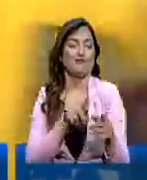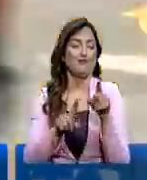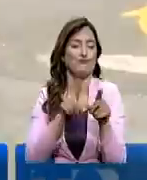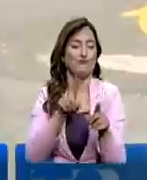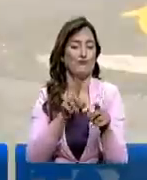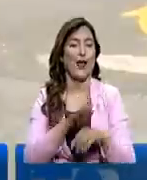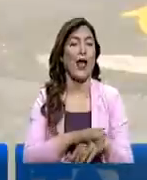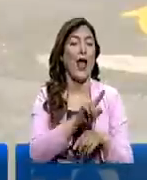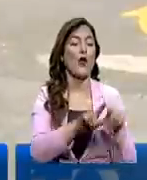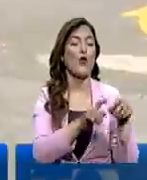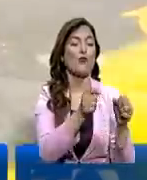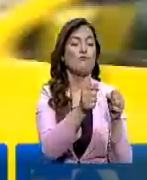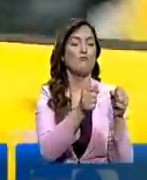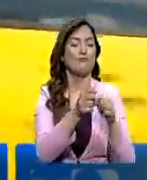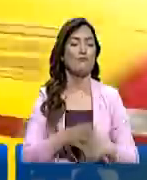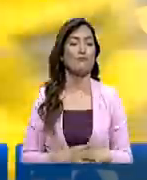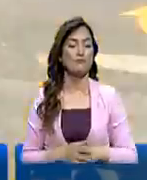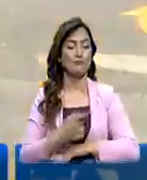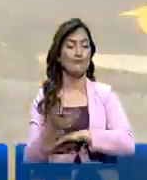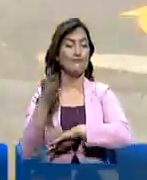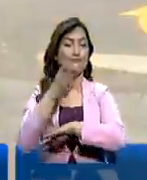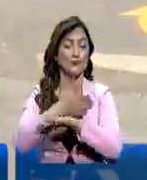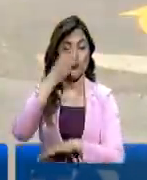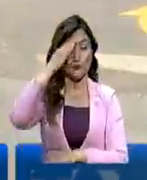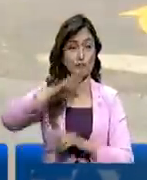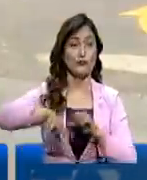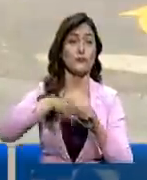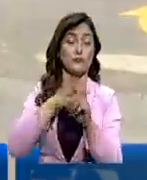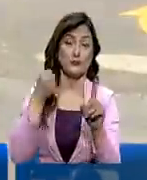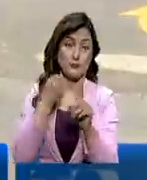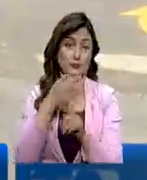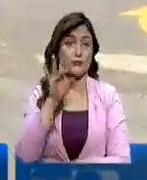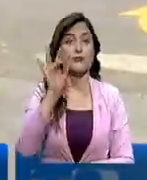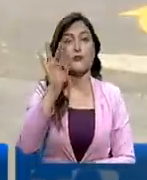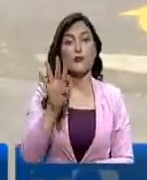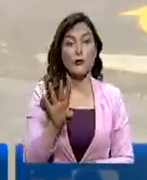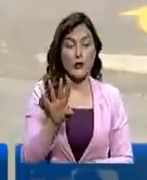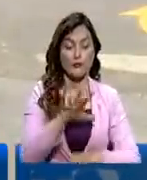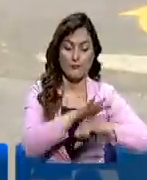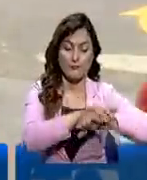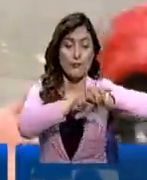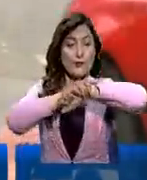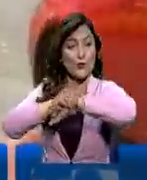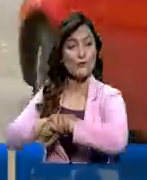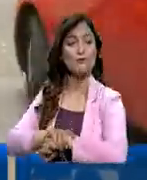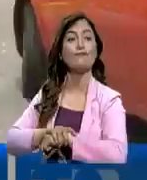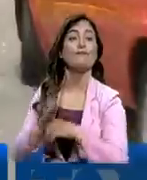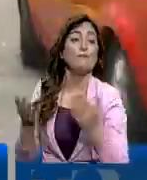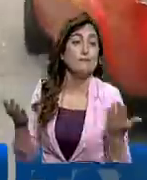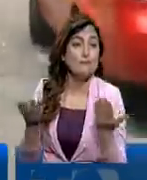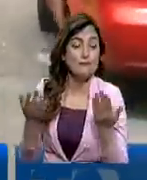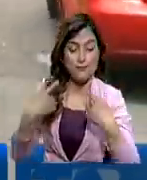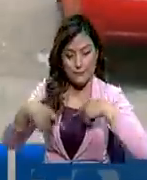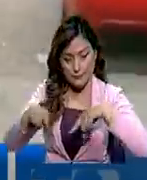días, la Policía Judicial ejecutó el operativo Gran Impacto 84 y allí uno de los detenidos fue precisamente